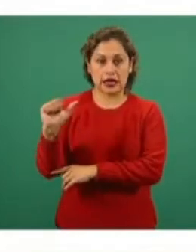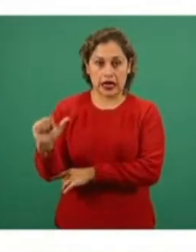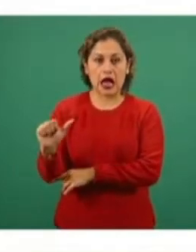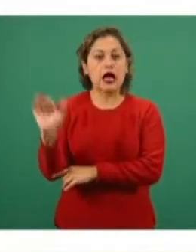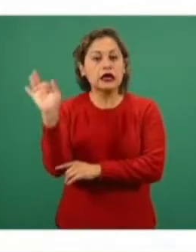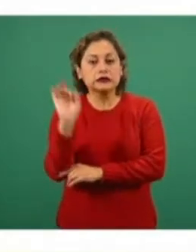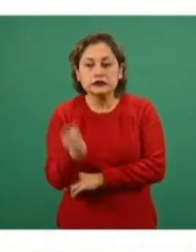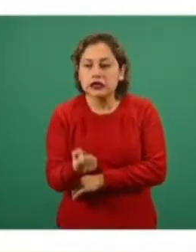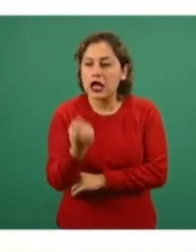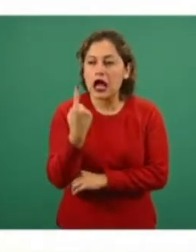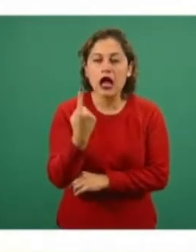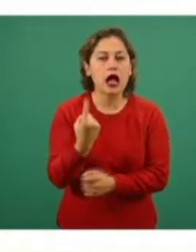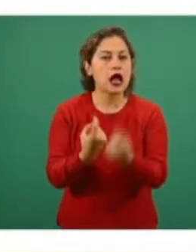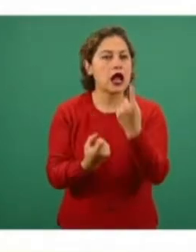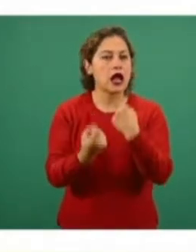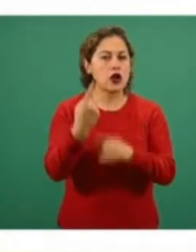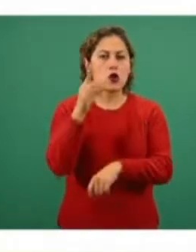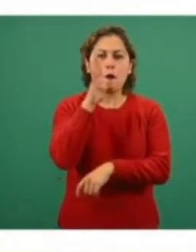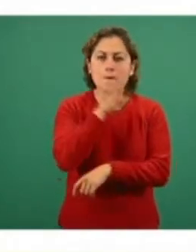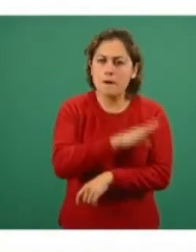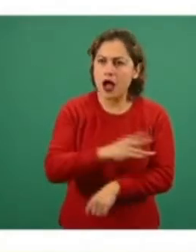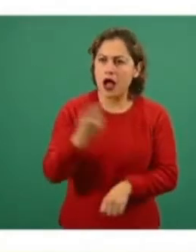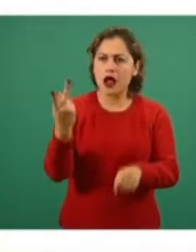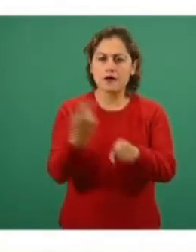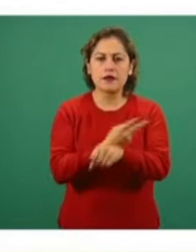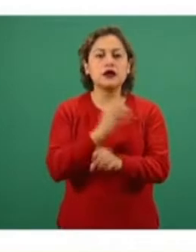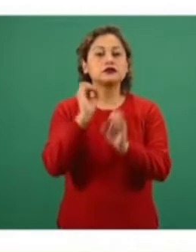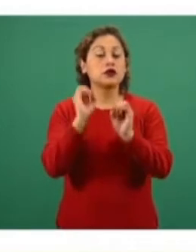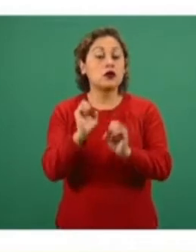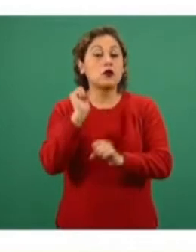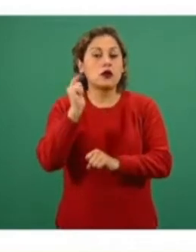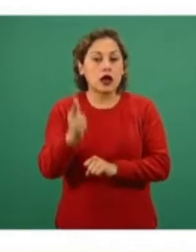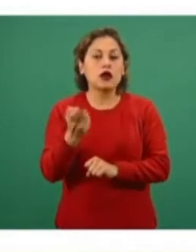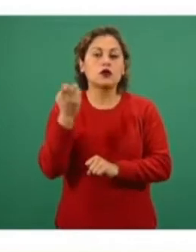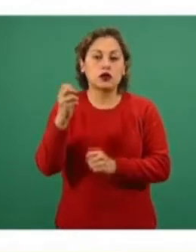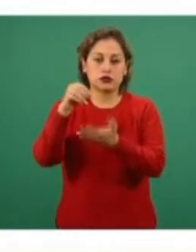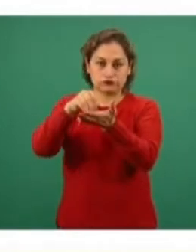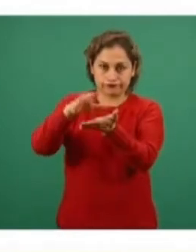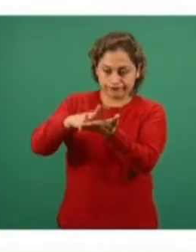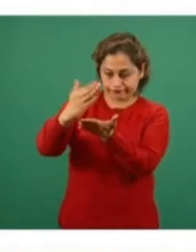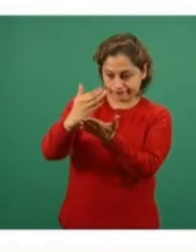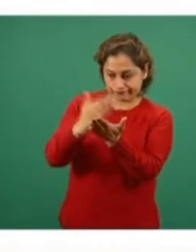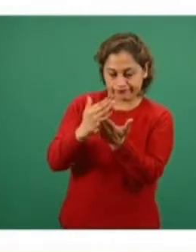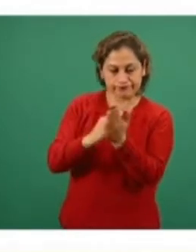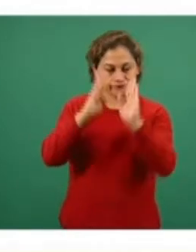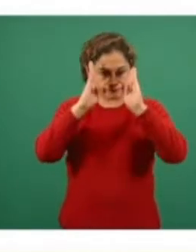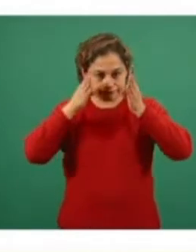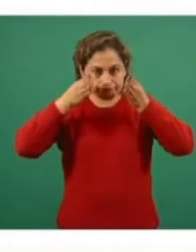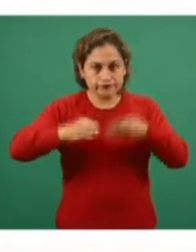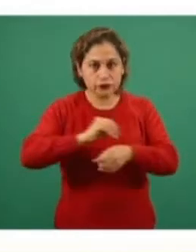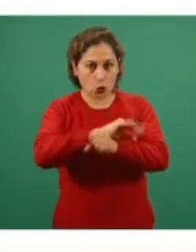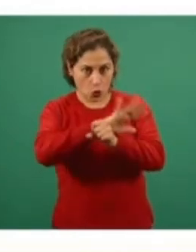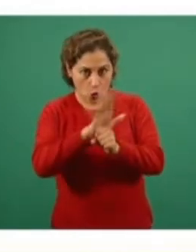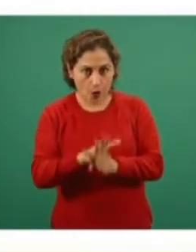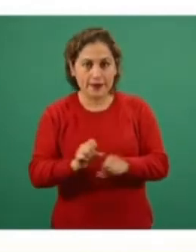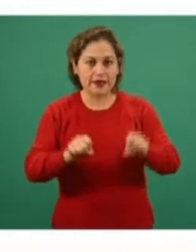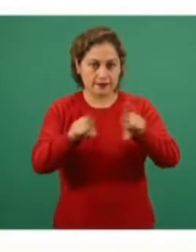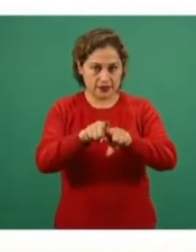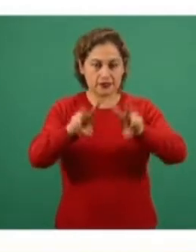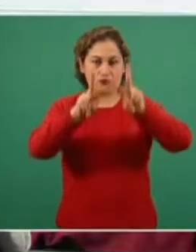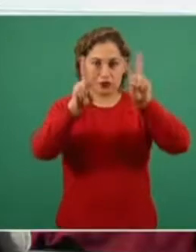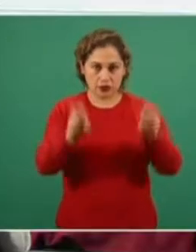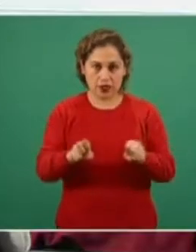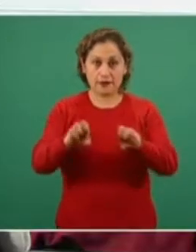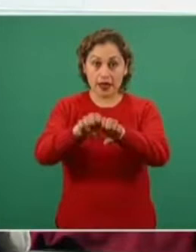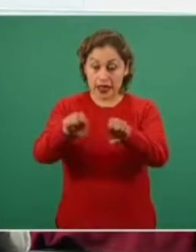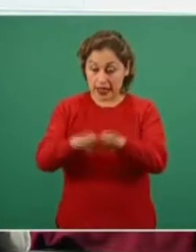eventos que se han ido adaptando y mejorando para el operativo COVID, y tenemos un grupo de expertos nacional